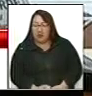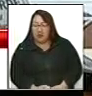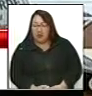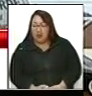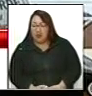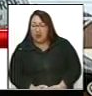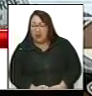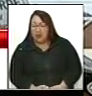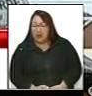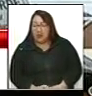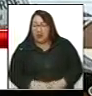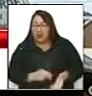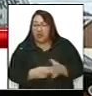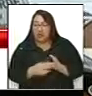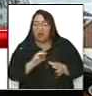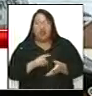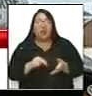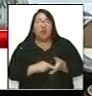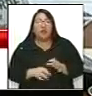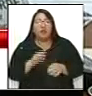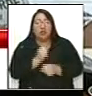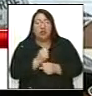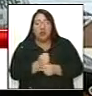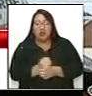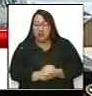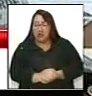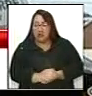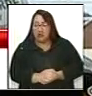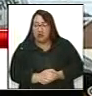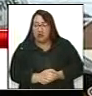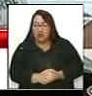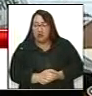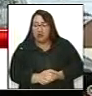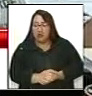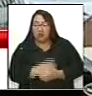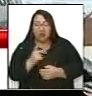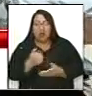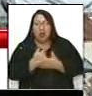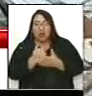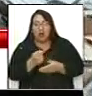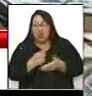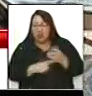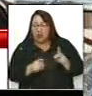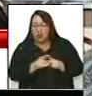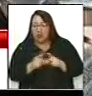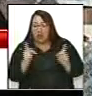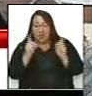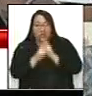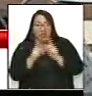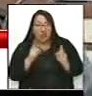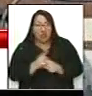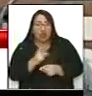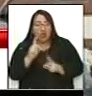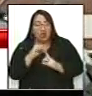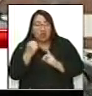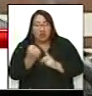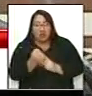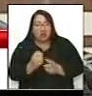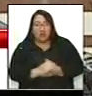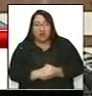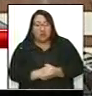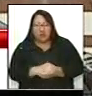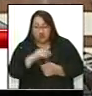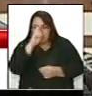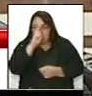mujer fue y está diseñada para poder ser no solamente la ayuda, sino también la alternativa. La sociedad